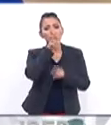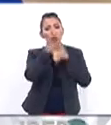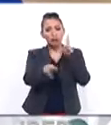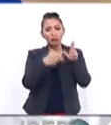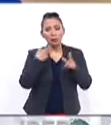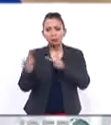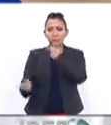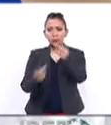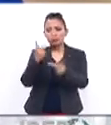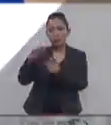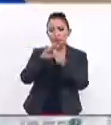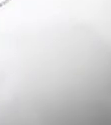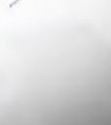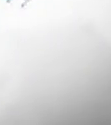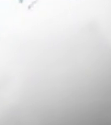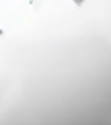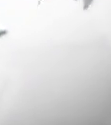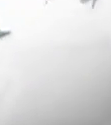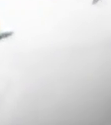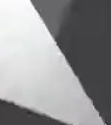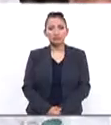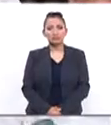del referéndum de la Unión Europea.